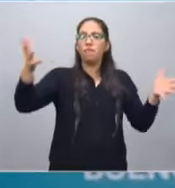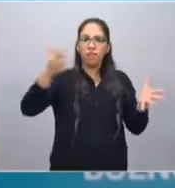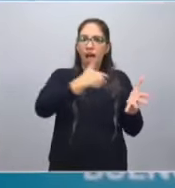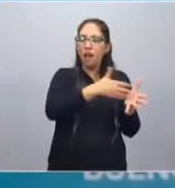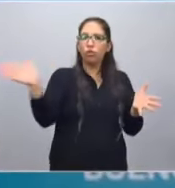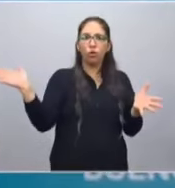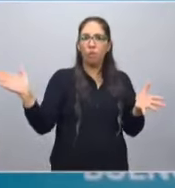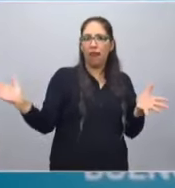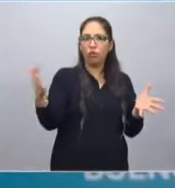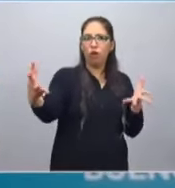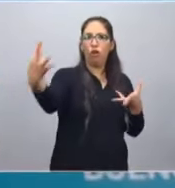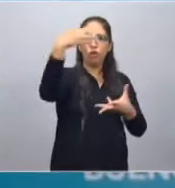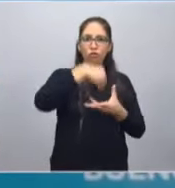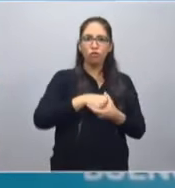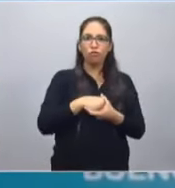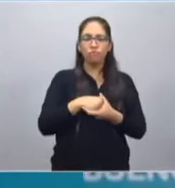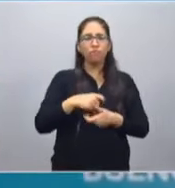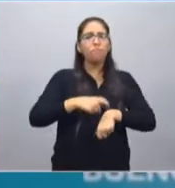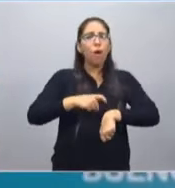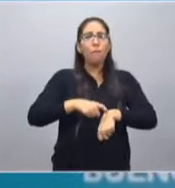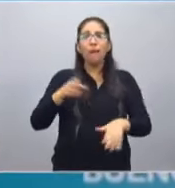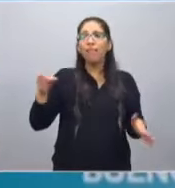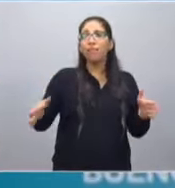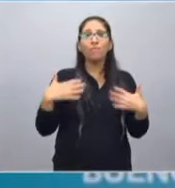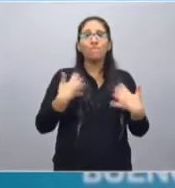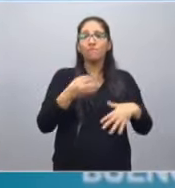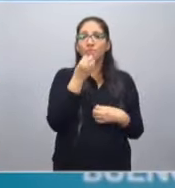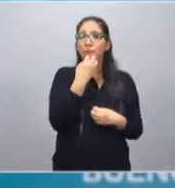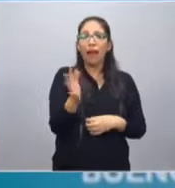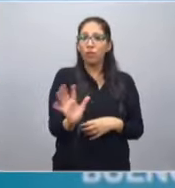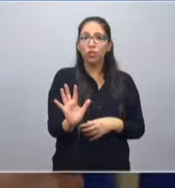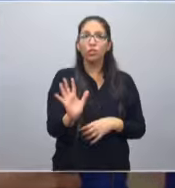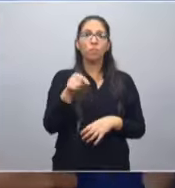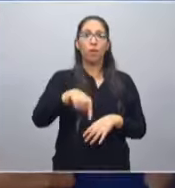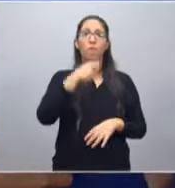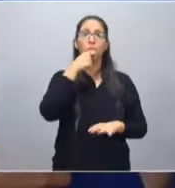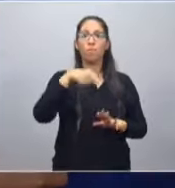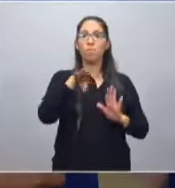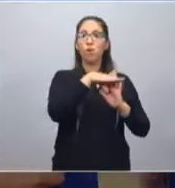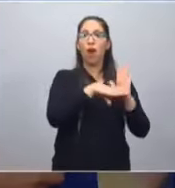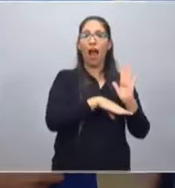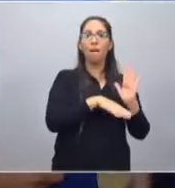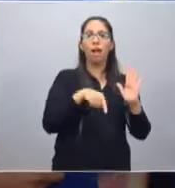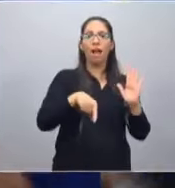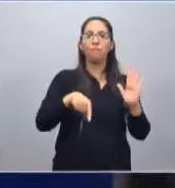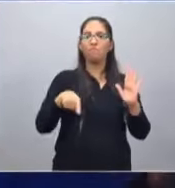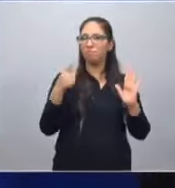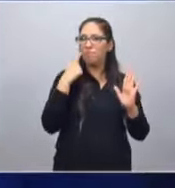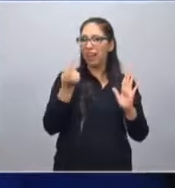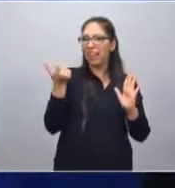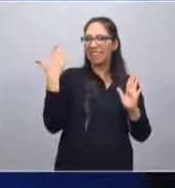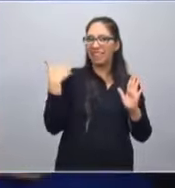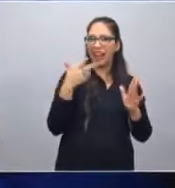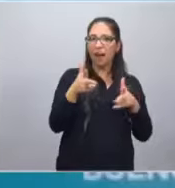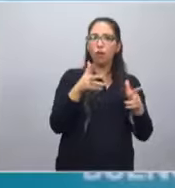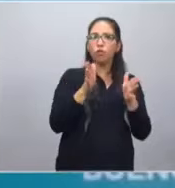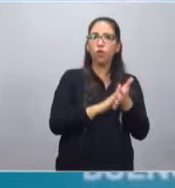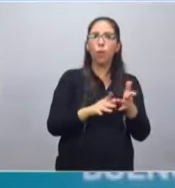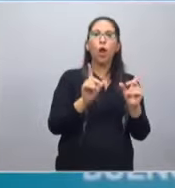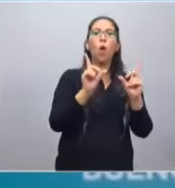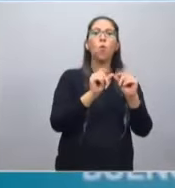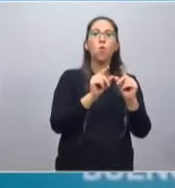realizan es un momento maravilloso no Este programa recién Leandro mencionaba las cifras bueno